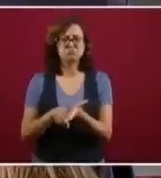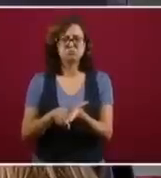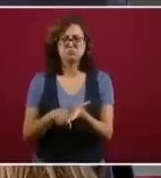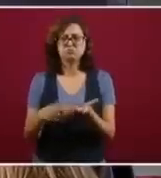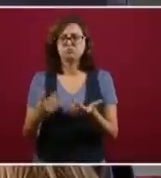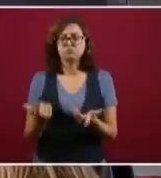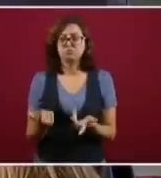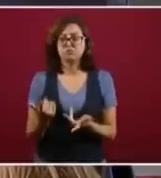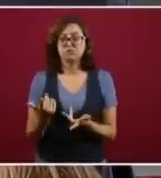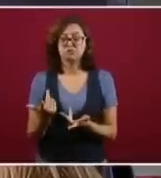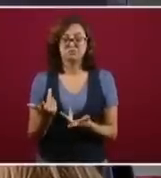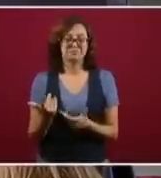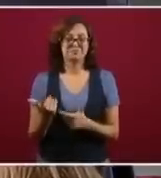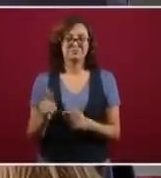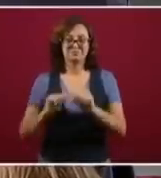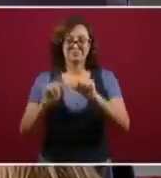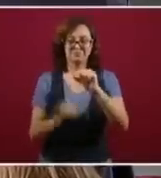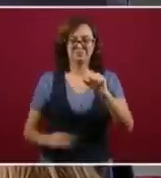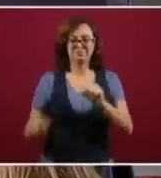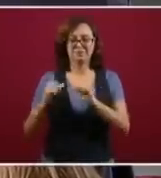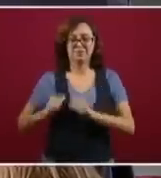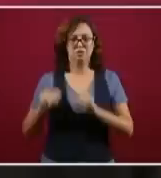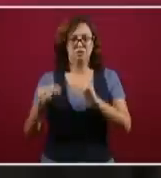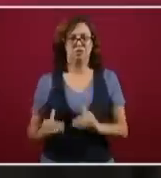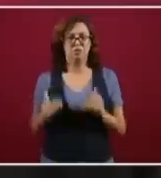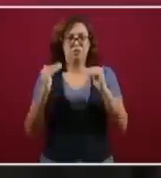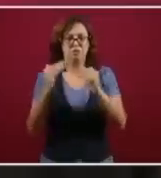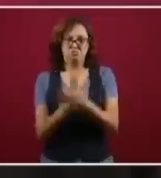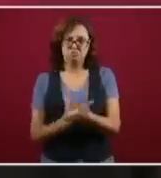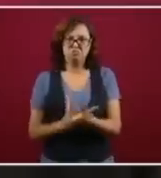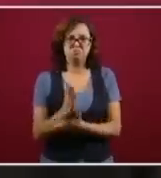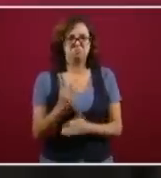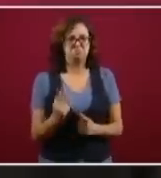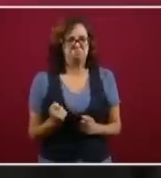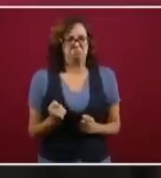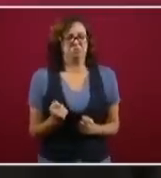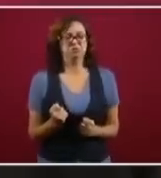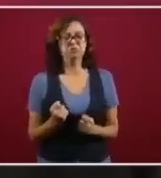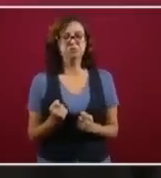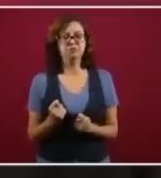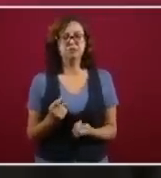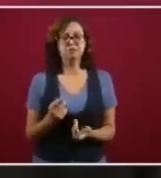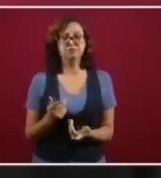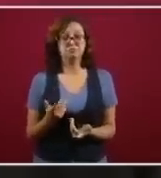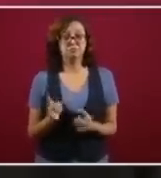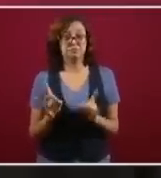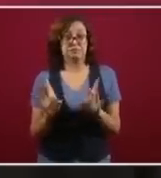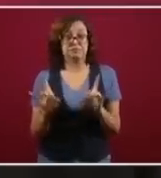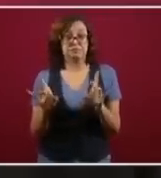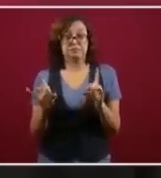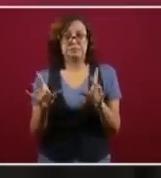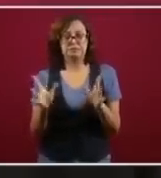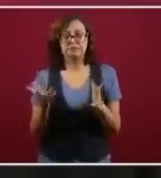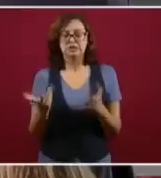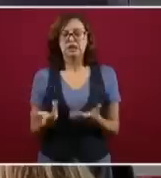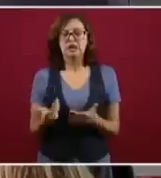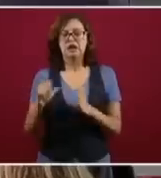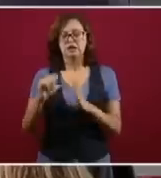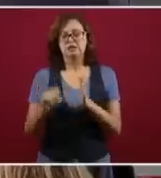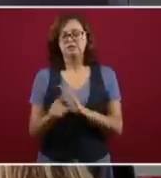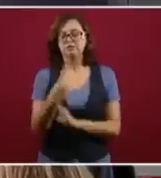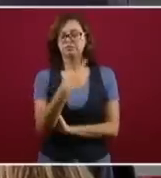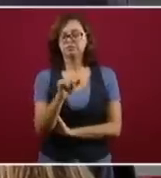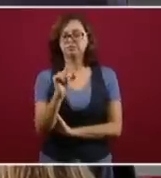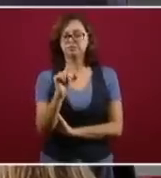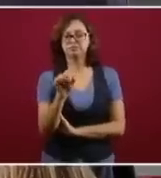viola la soberanía del Estado mexicano y esta es una situación delicada. El artículo 123 del Código